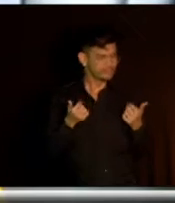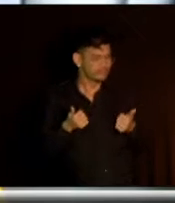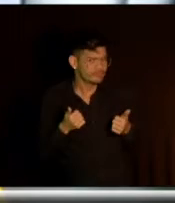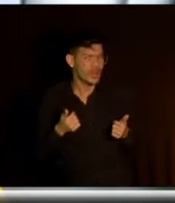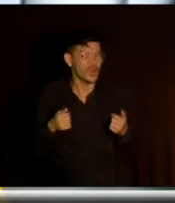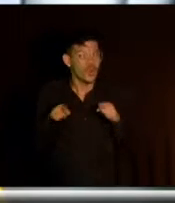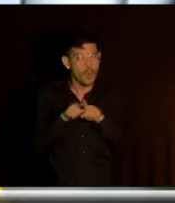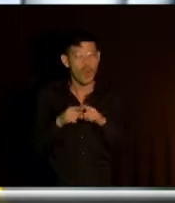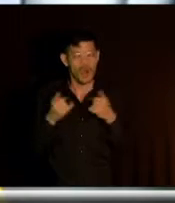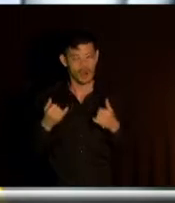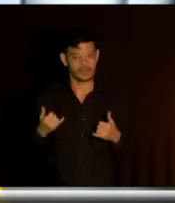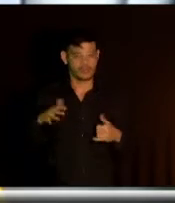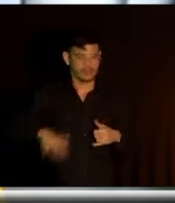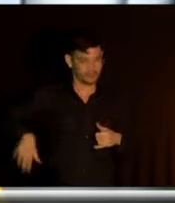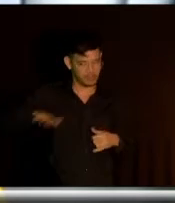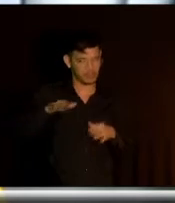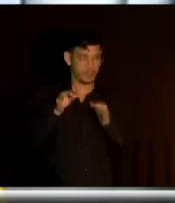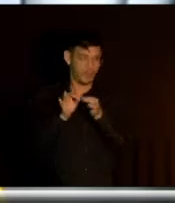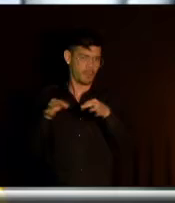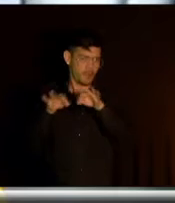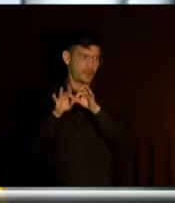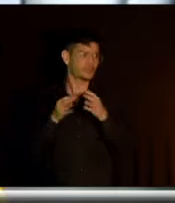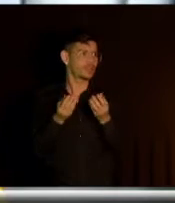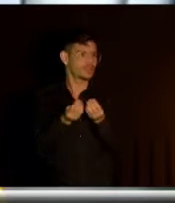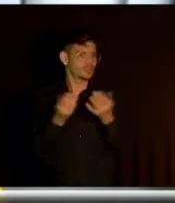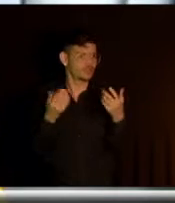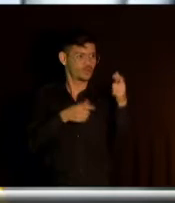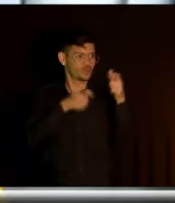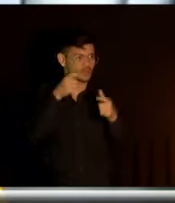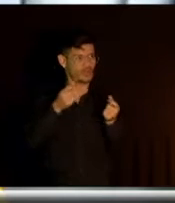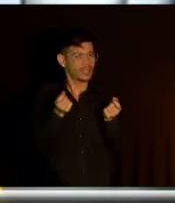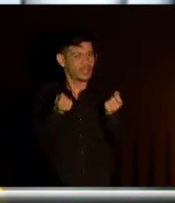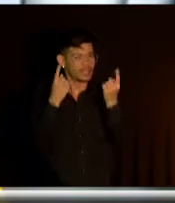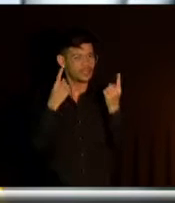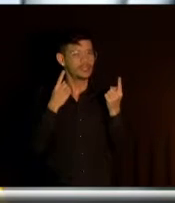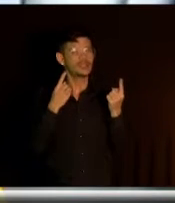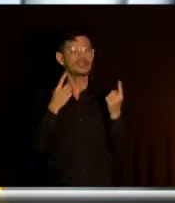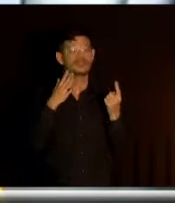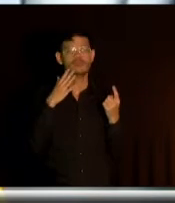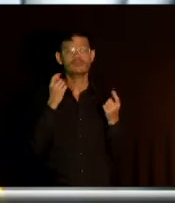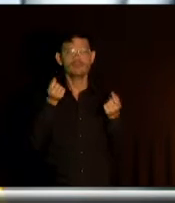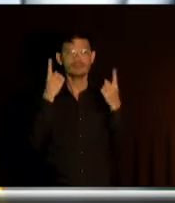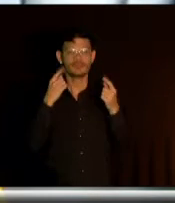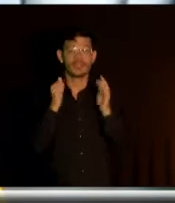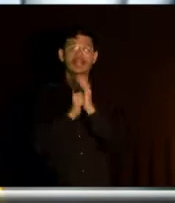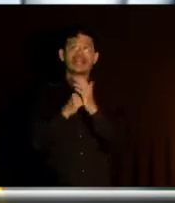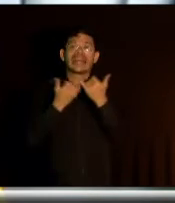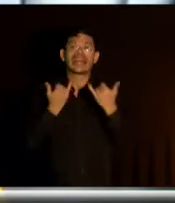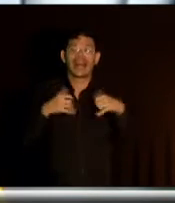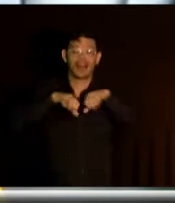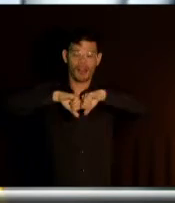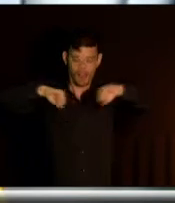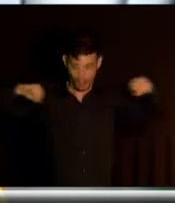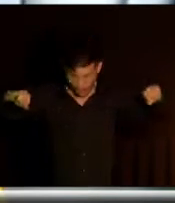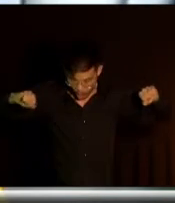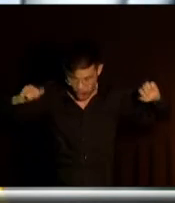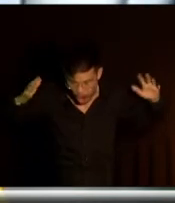llevando a cabo, donde muchas personas pueden entender, comprender la realidad de lo que está pasando y de lo que va a pasar.